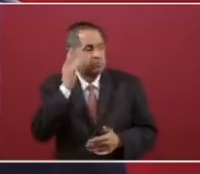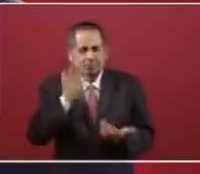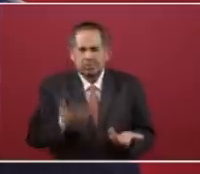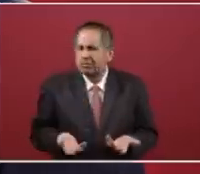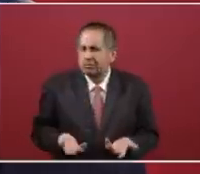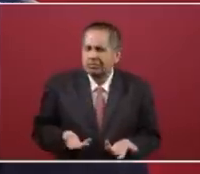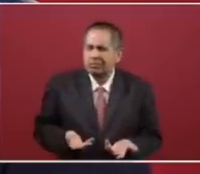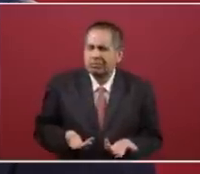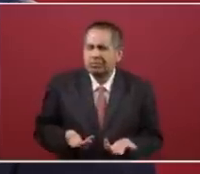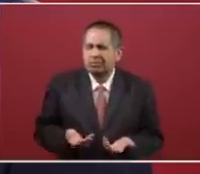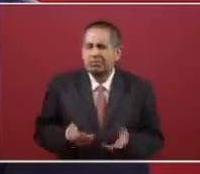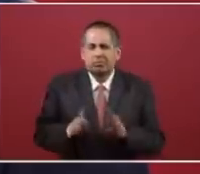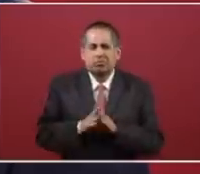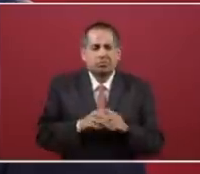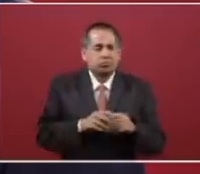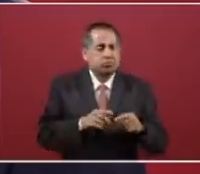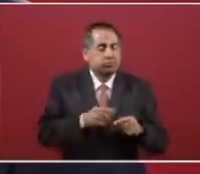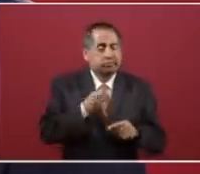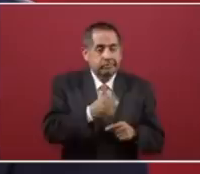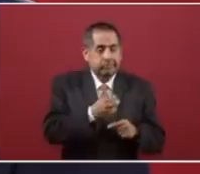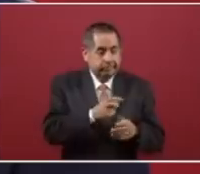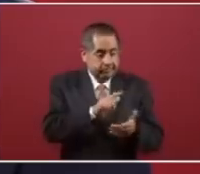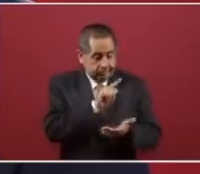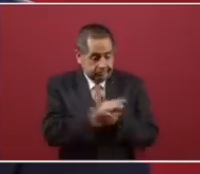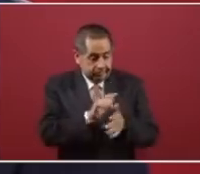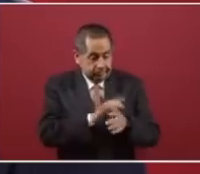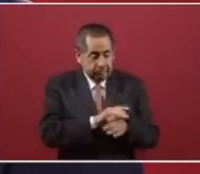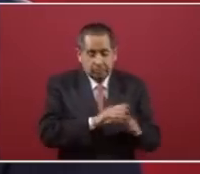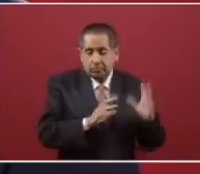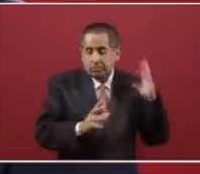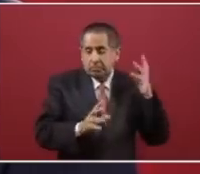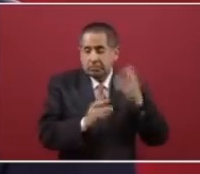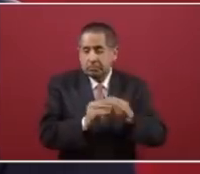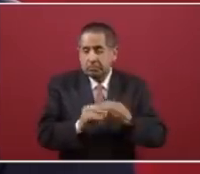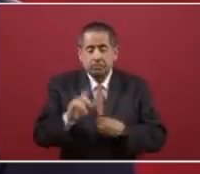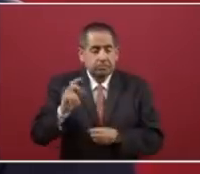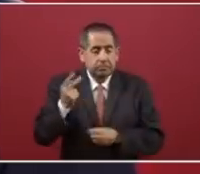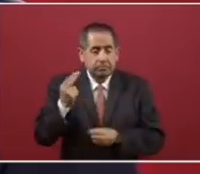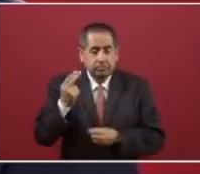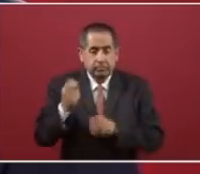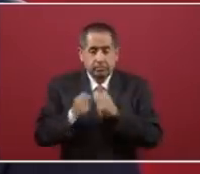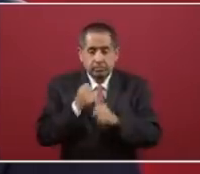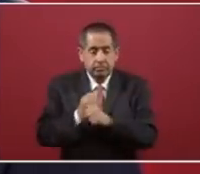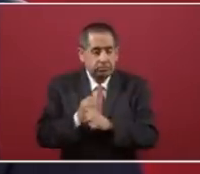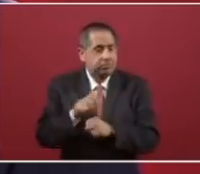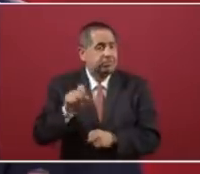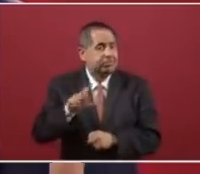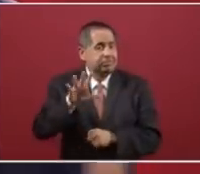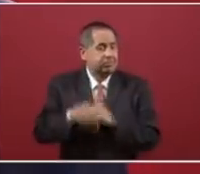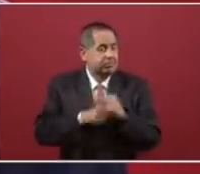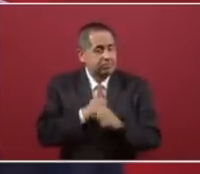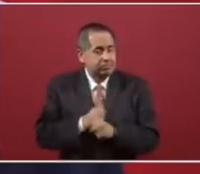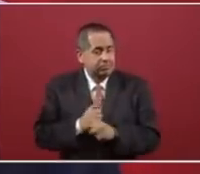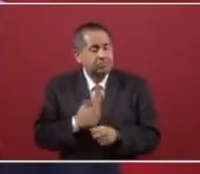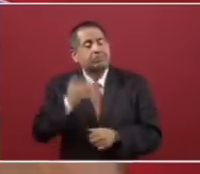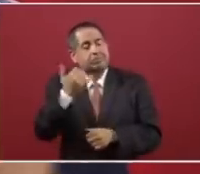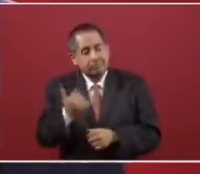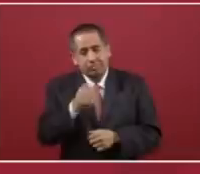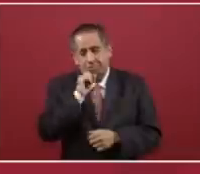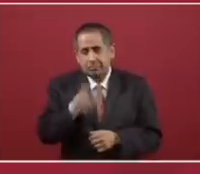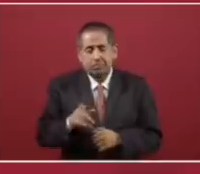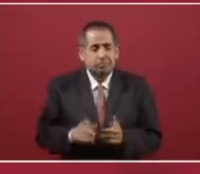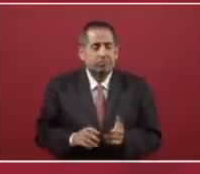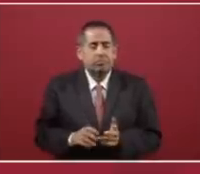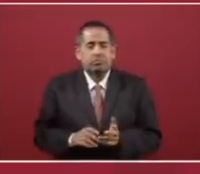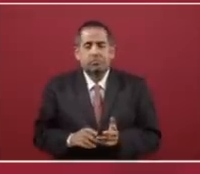fue que en 25 años y saben que no es